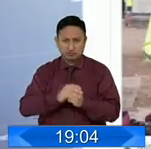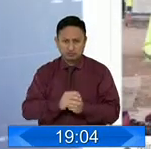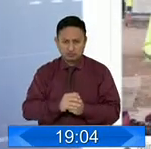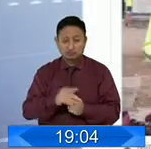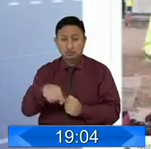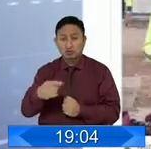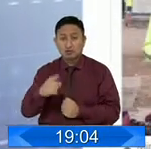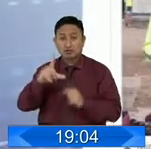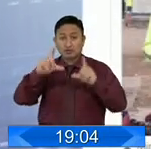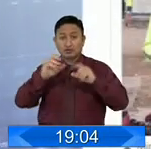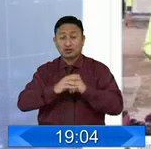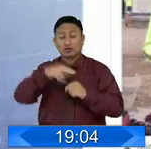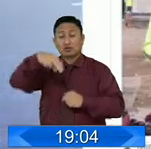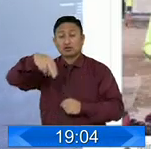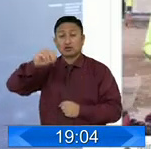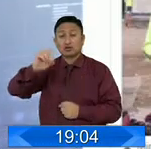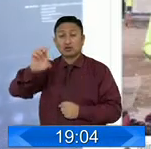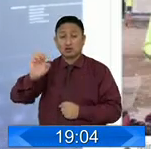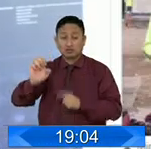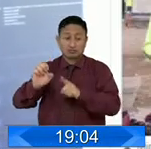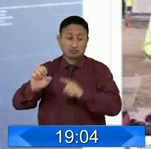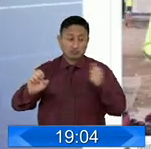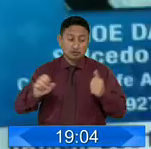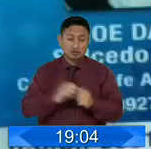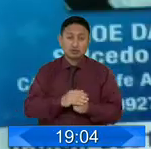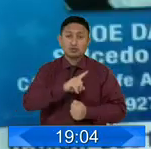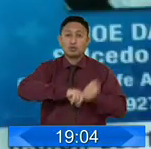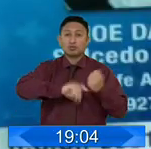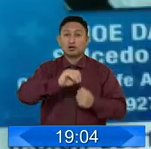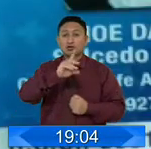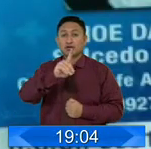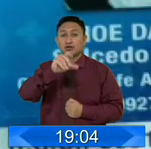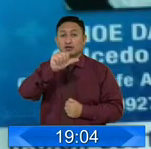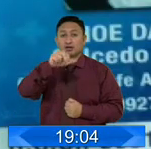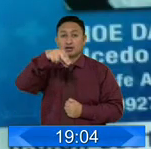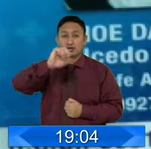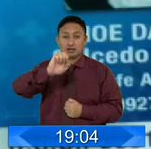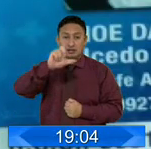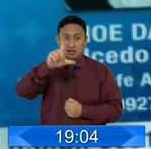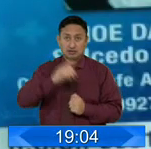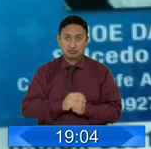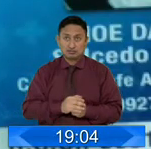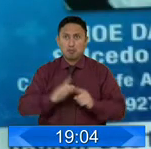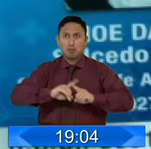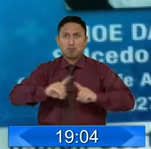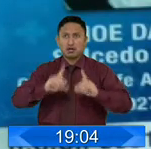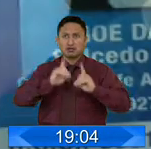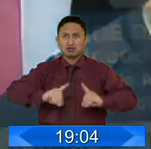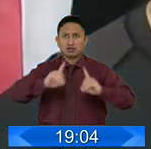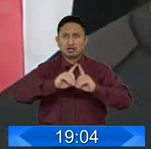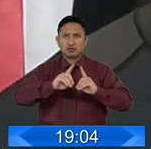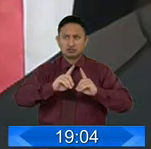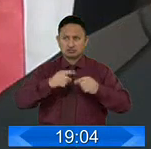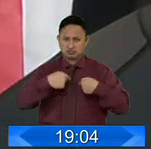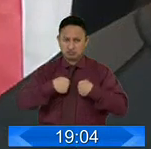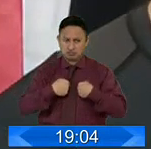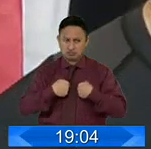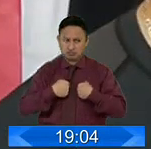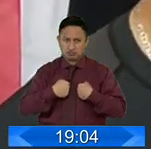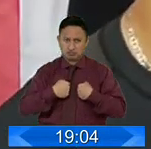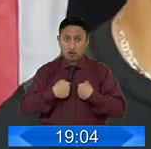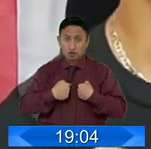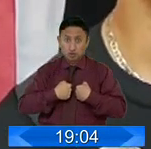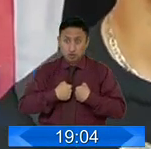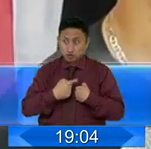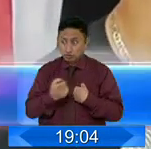Noé Salcedo y la otra con la de su hermano Daniel, pero con sus datos personales. Cosa que yo no he permitido